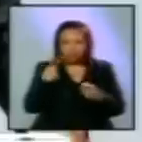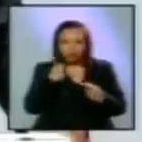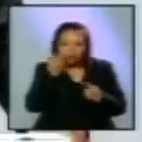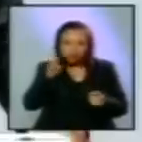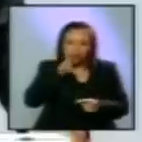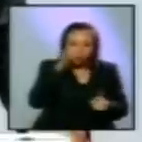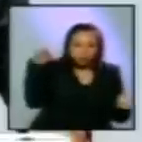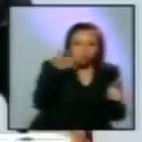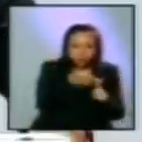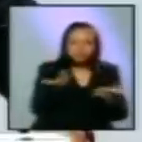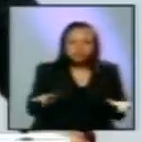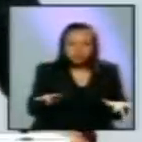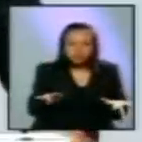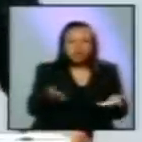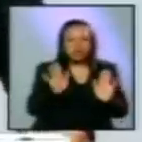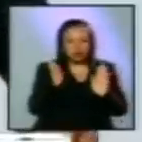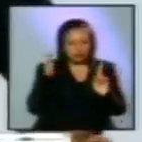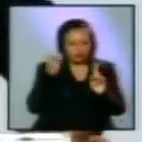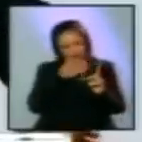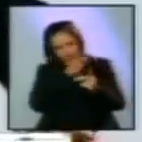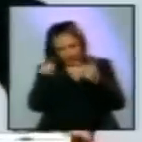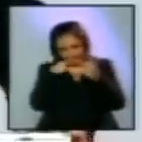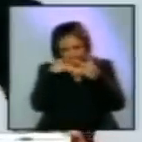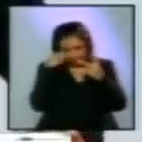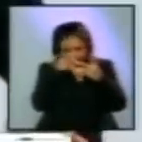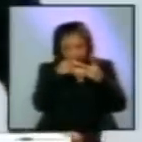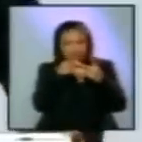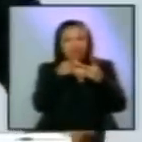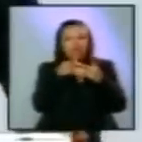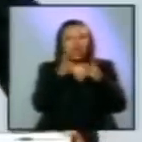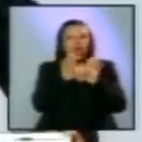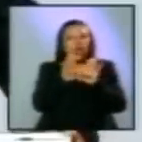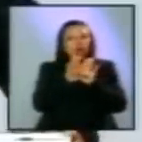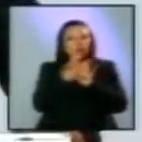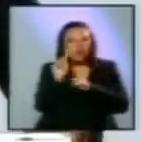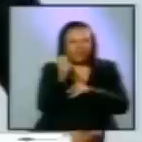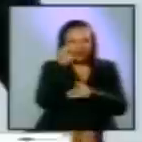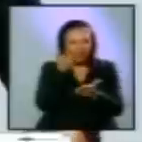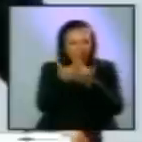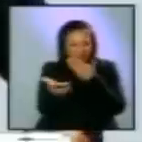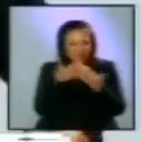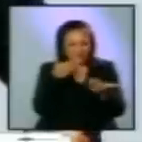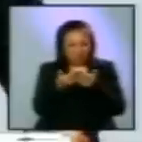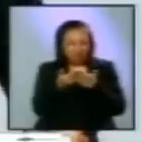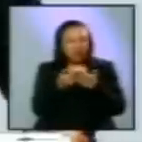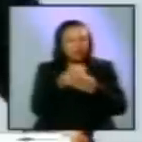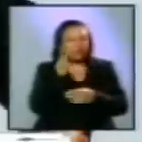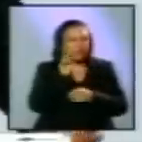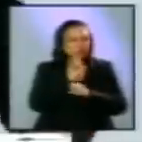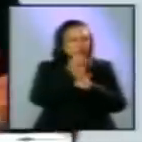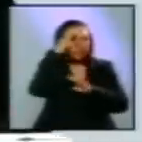respuesta. Sobre el tema de brecha digital, es claro que México vive ahora otro tipo de